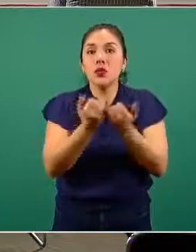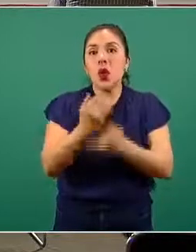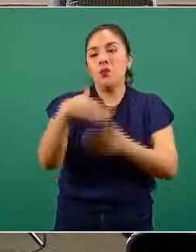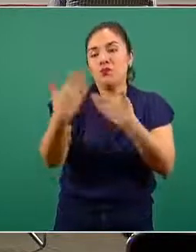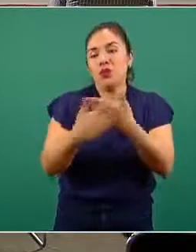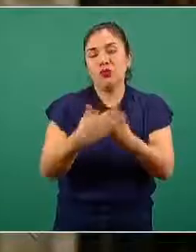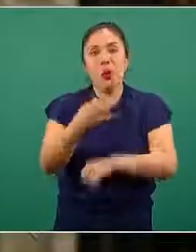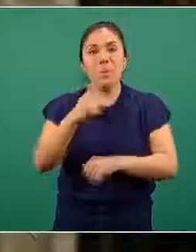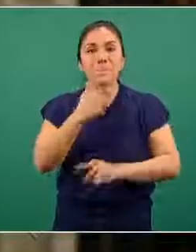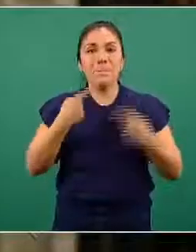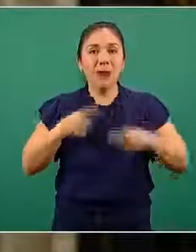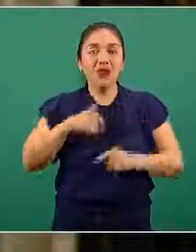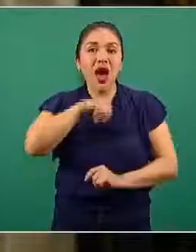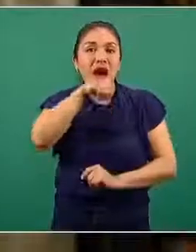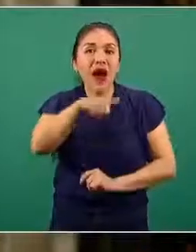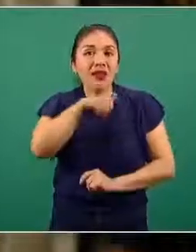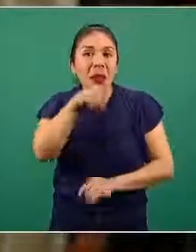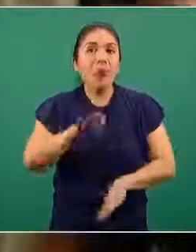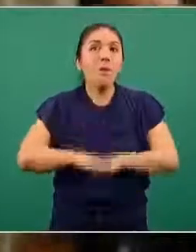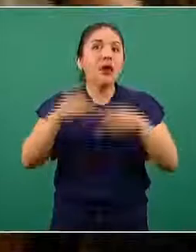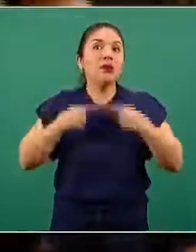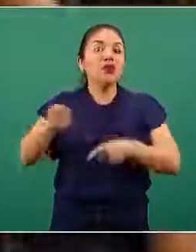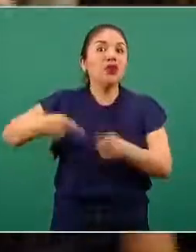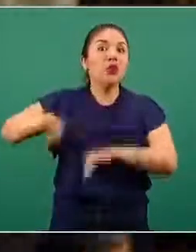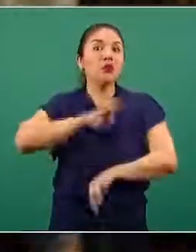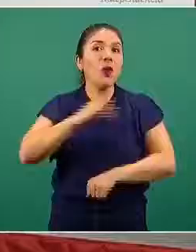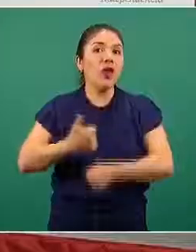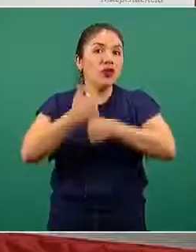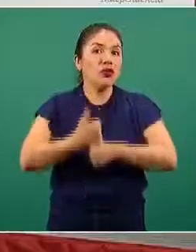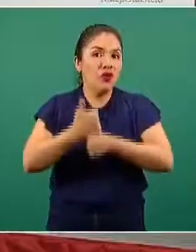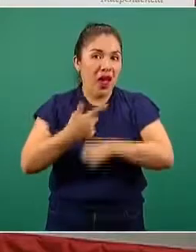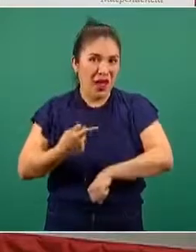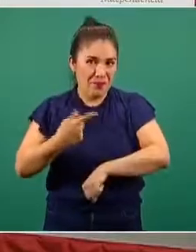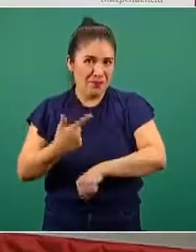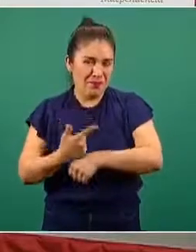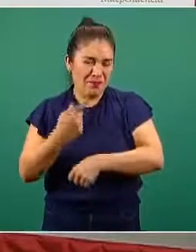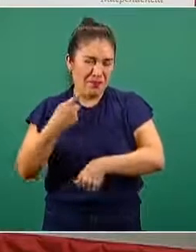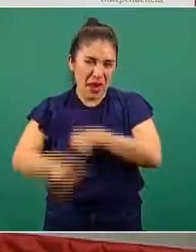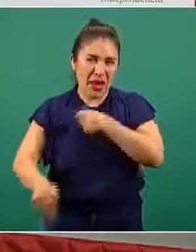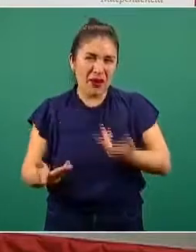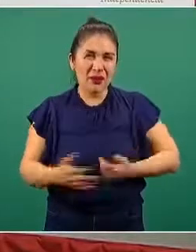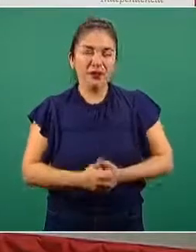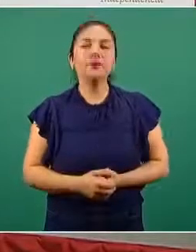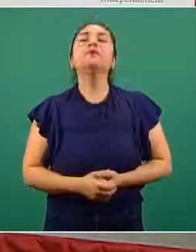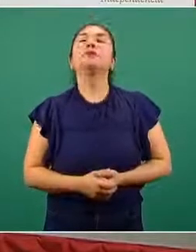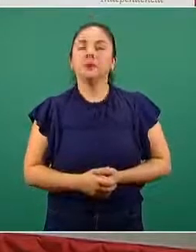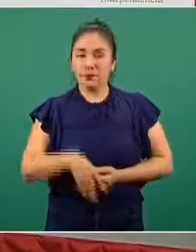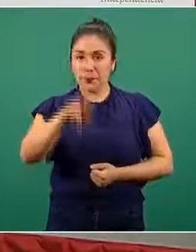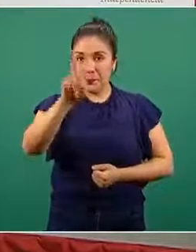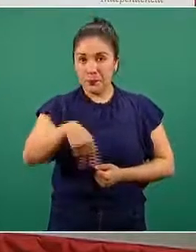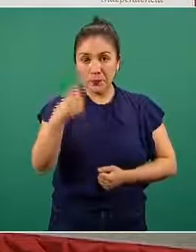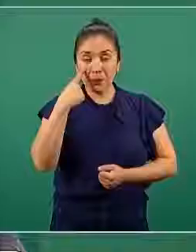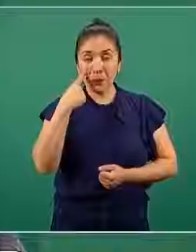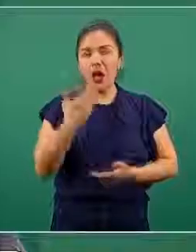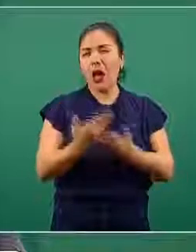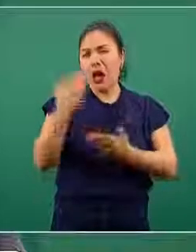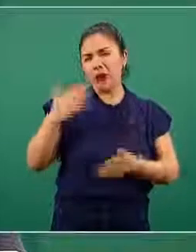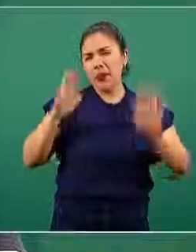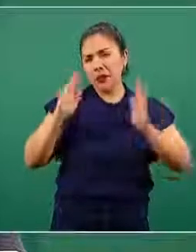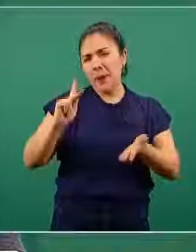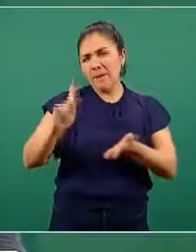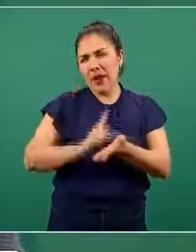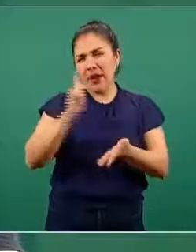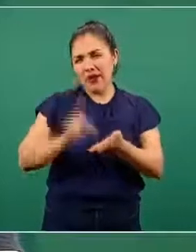mayores, que son más personas de riesgo. Claro, como como se ha comentado en diferentes